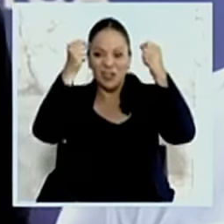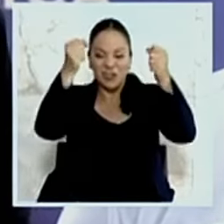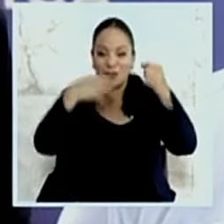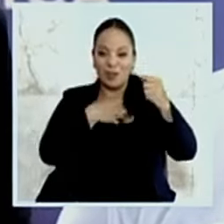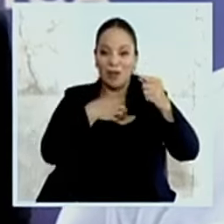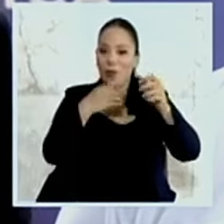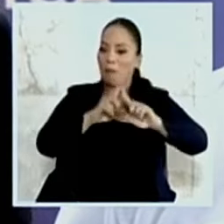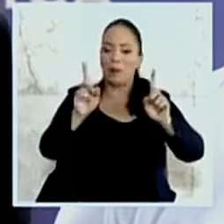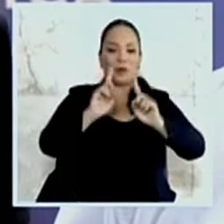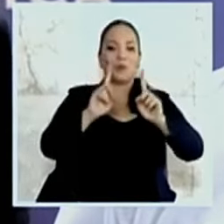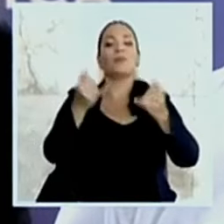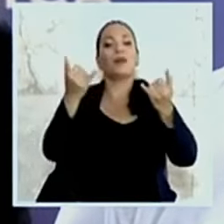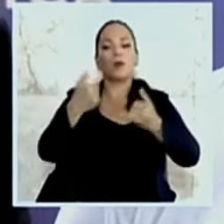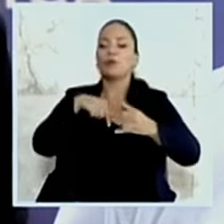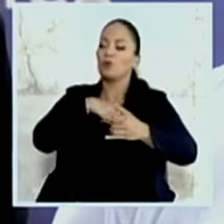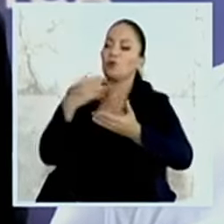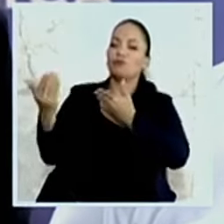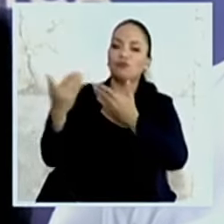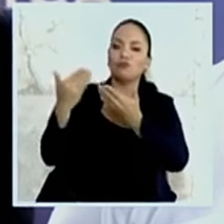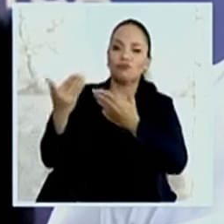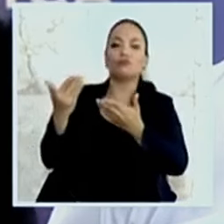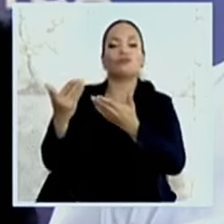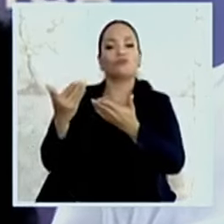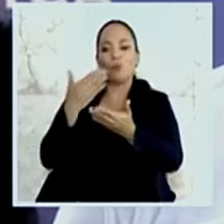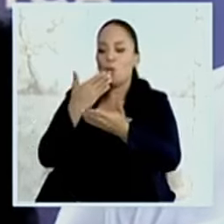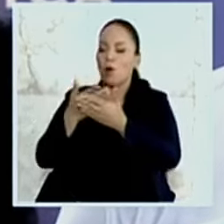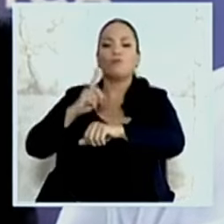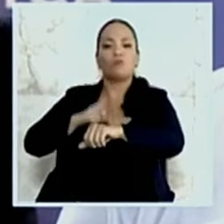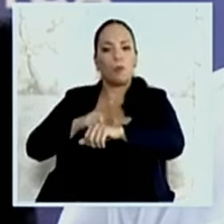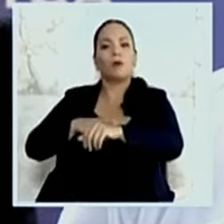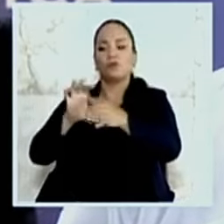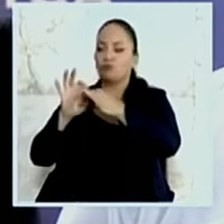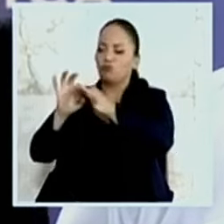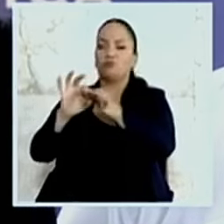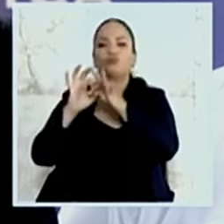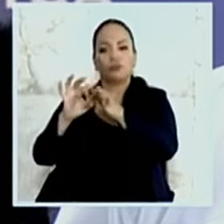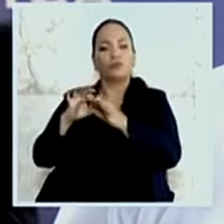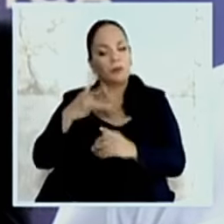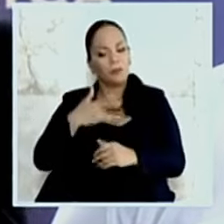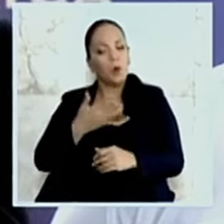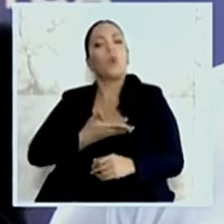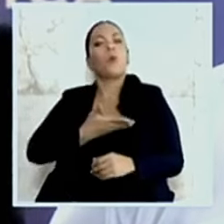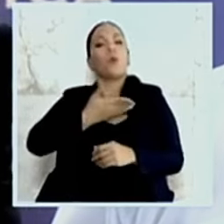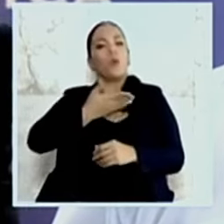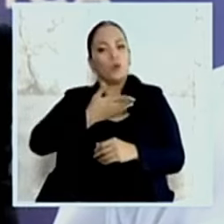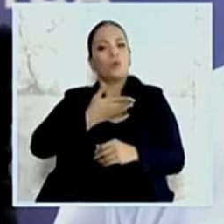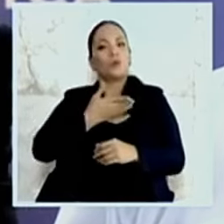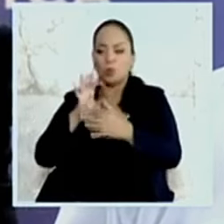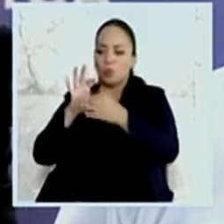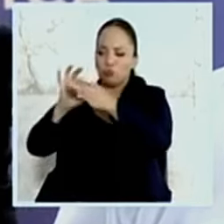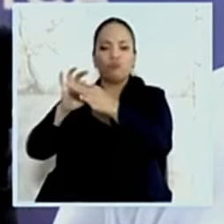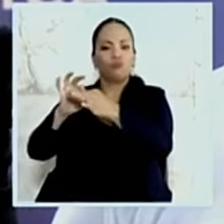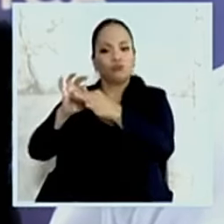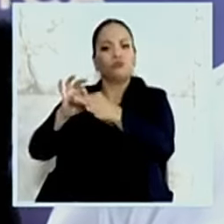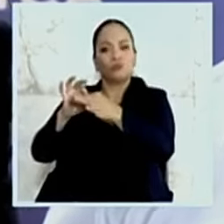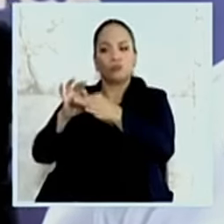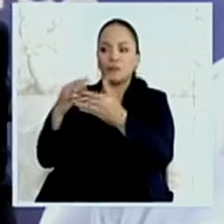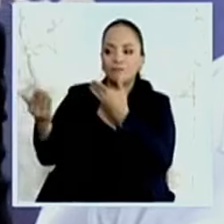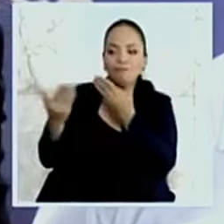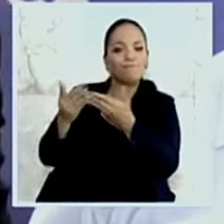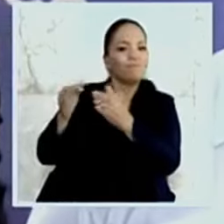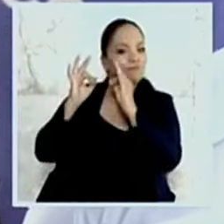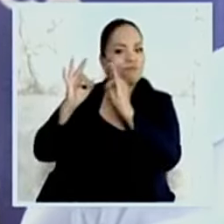y ellos vinieron a derrumbar las barandas de Casa Presidencial, ahora estamos trabajando juntos. Y buena la hora. Para